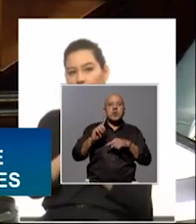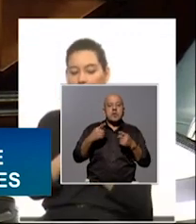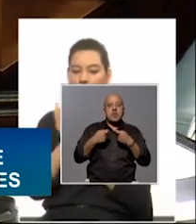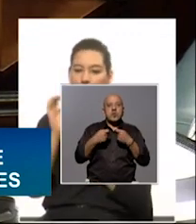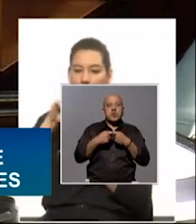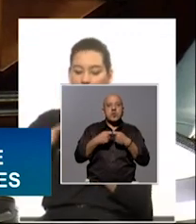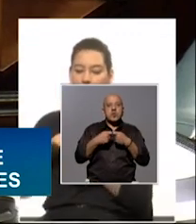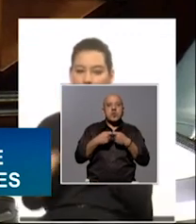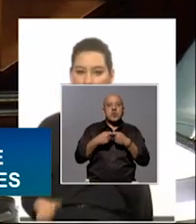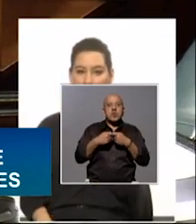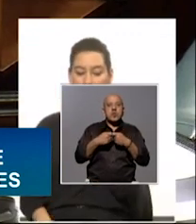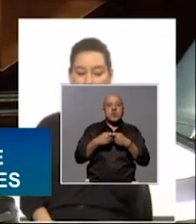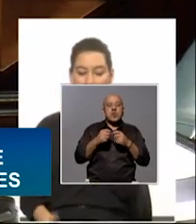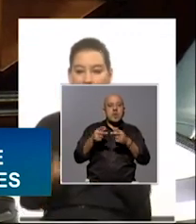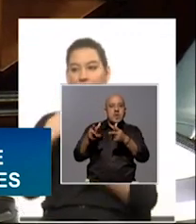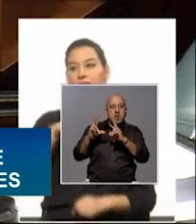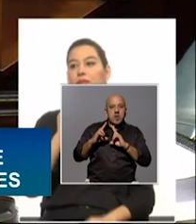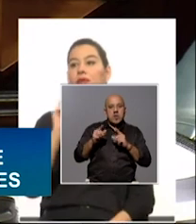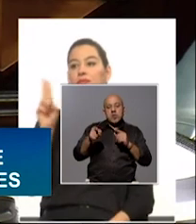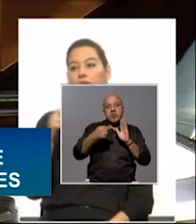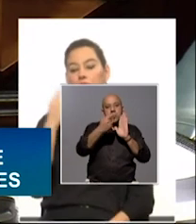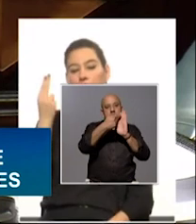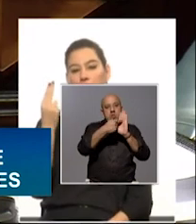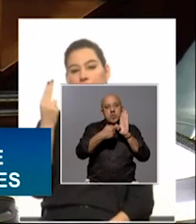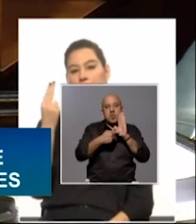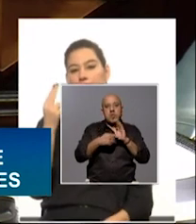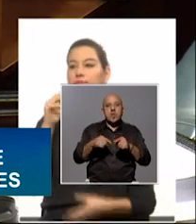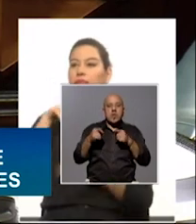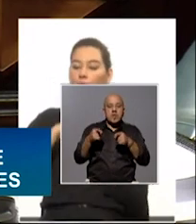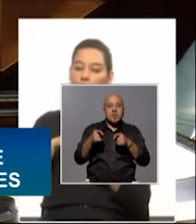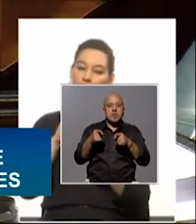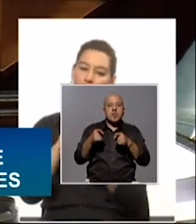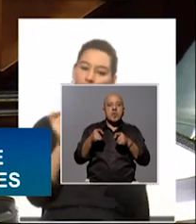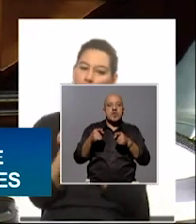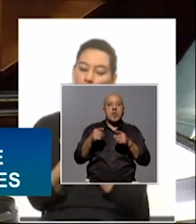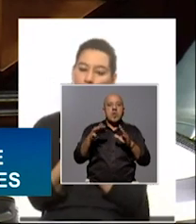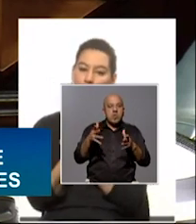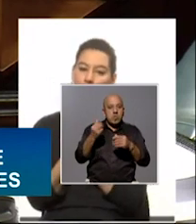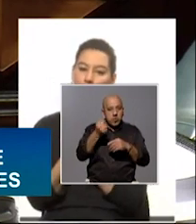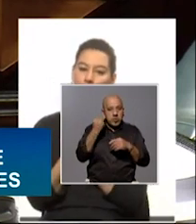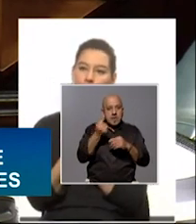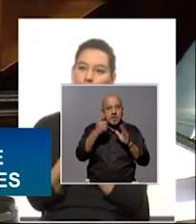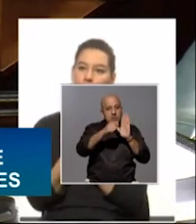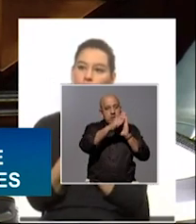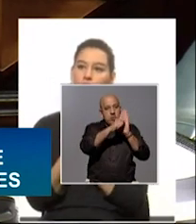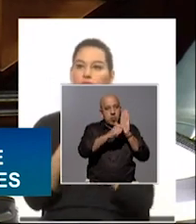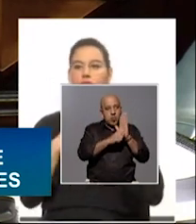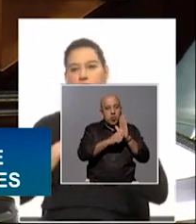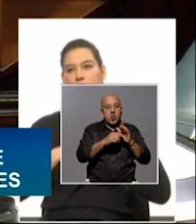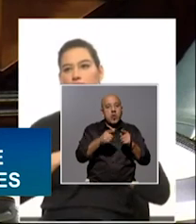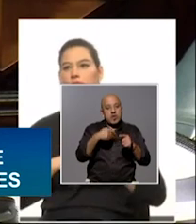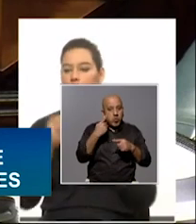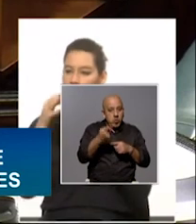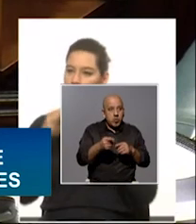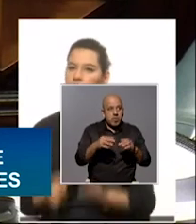coalición establecieron sus condiciones y eso llevó a que se modificara una parte importante de los artículos otra